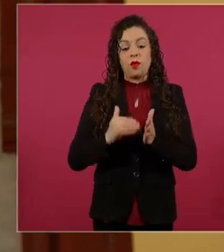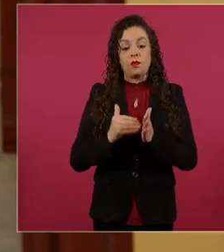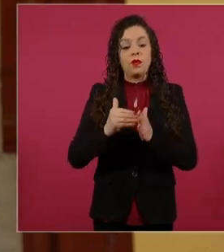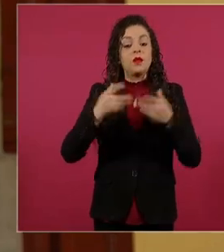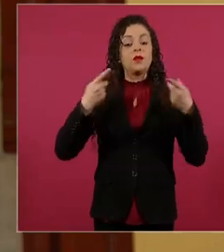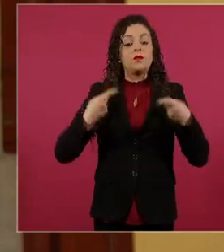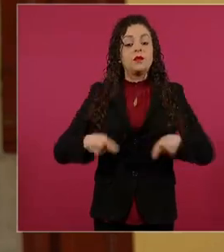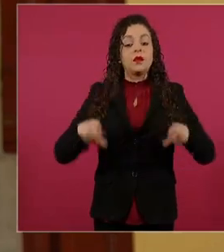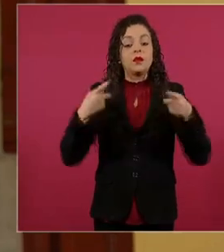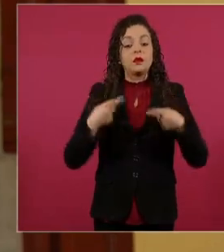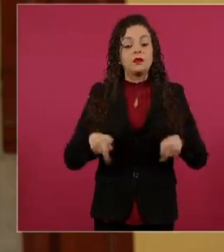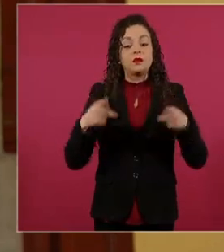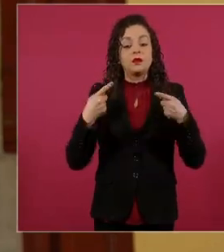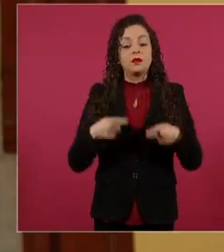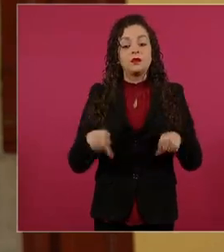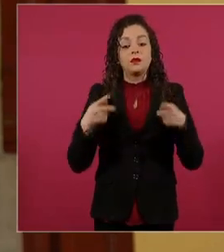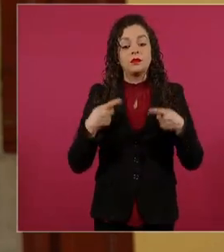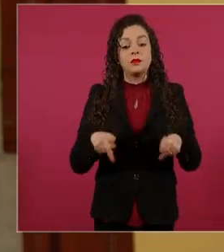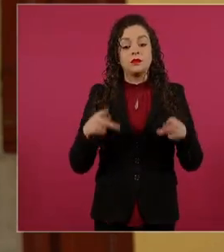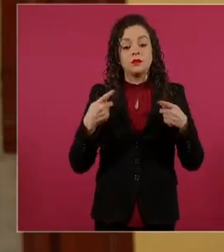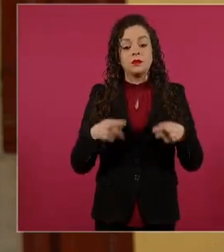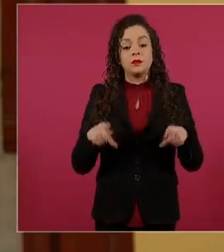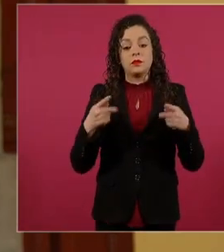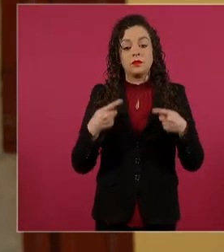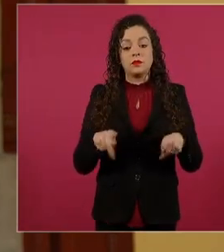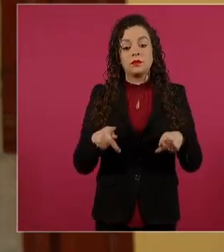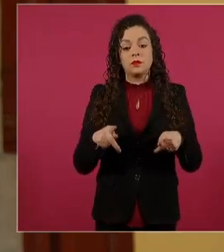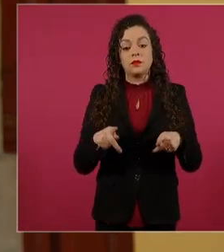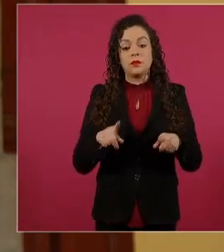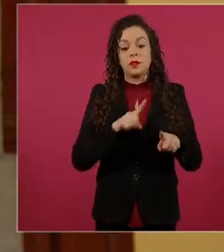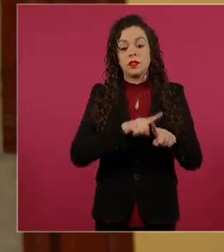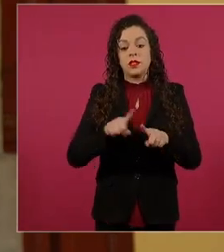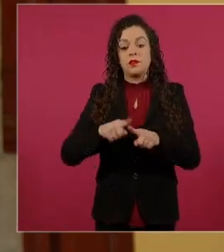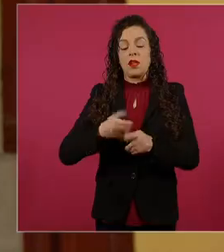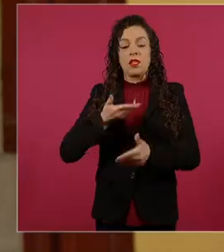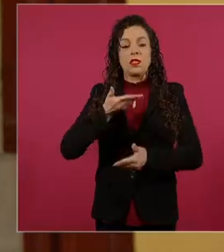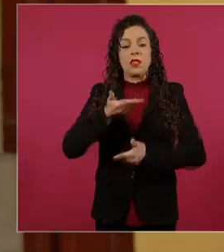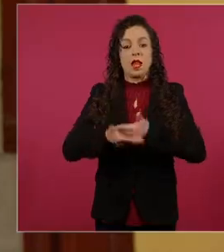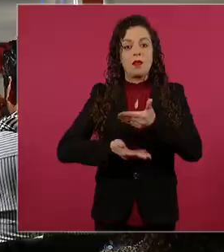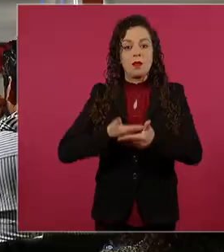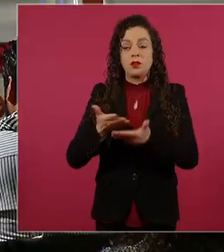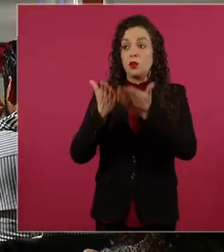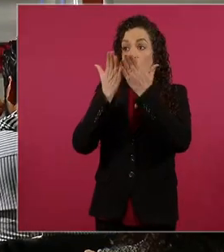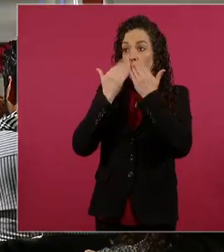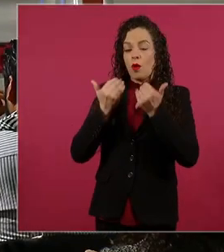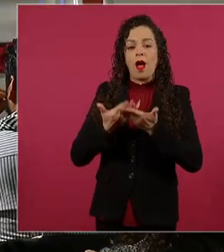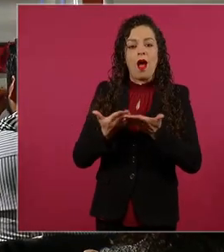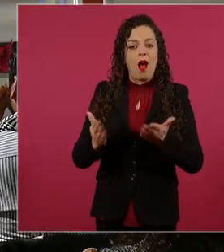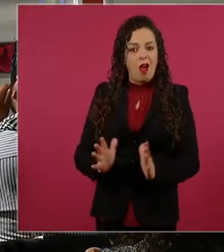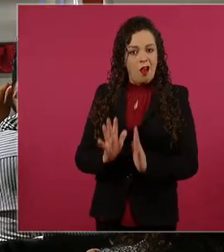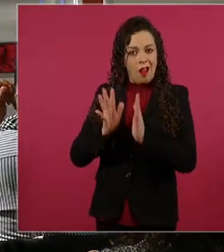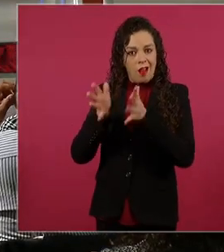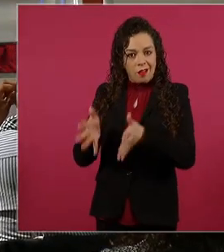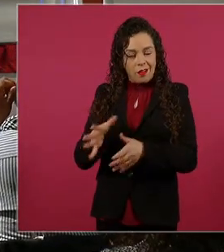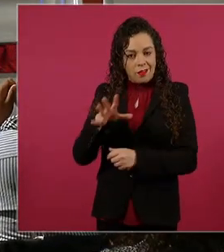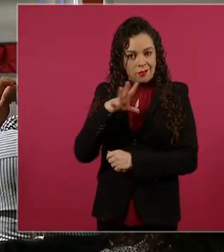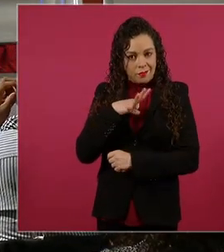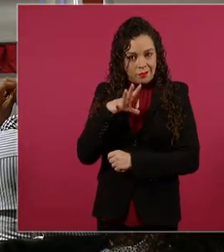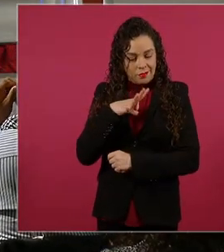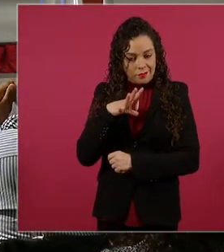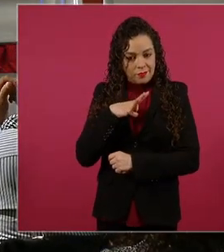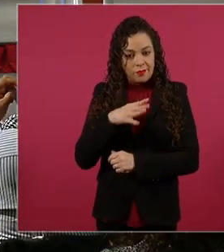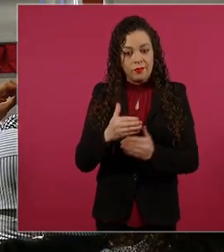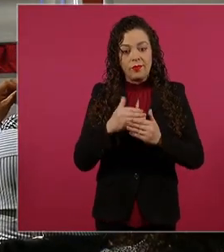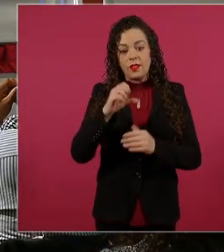salieron de la carencia del acceso a servicios básicos. 60 por ciento de todos los